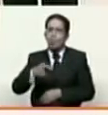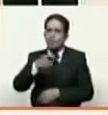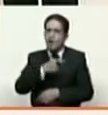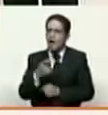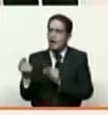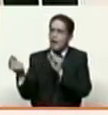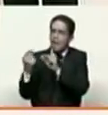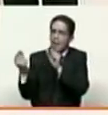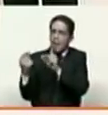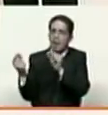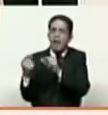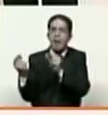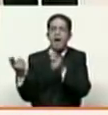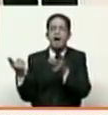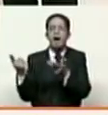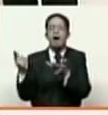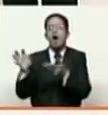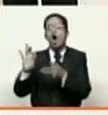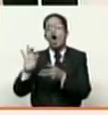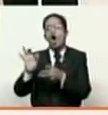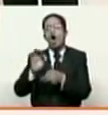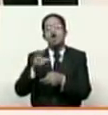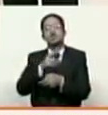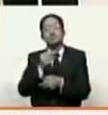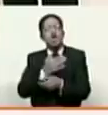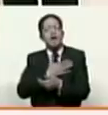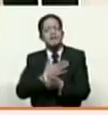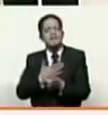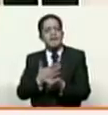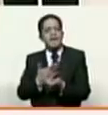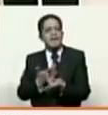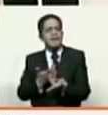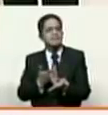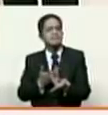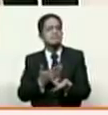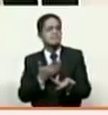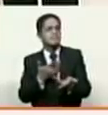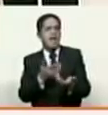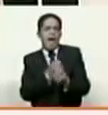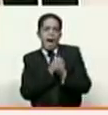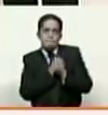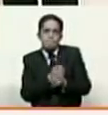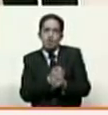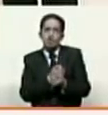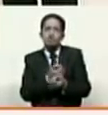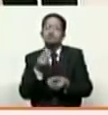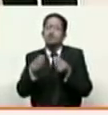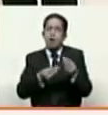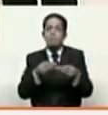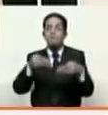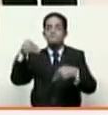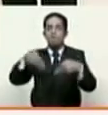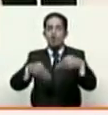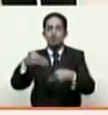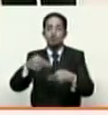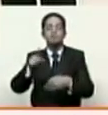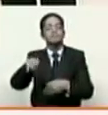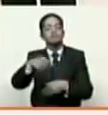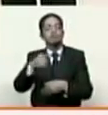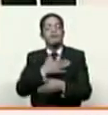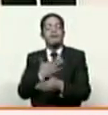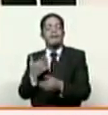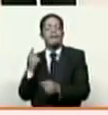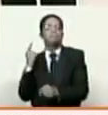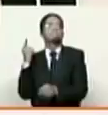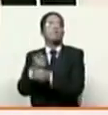se niega a buscar y a ganarse el amor del pueblo venezolano a través de los votos y pretende imponerlo por la